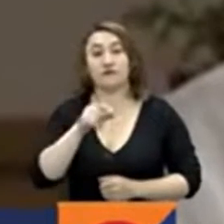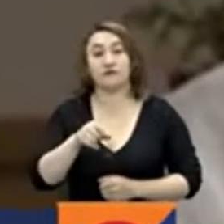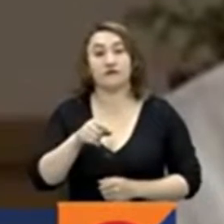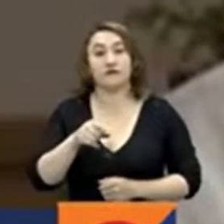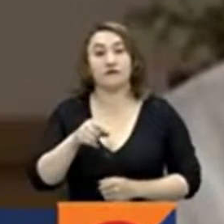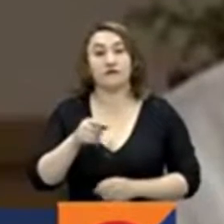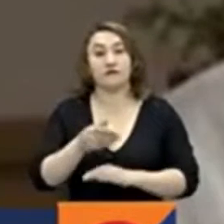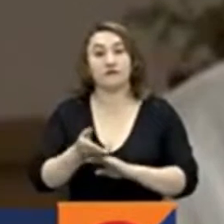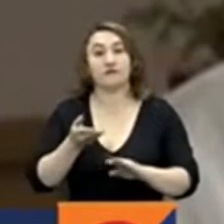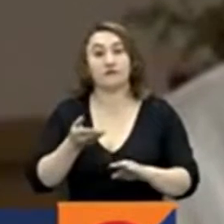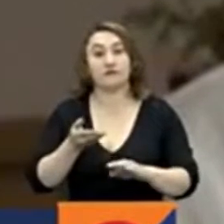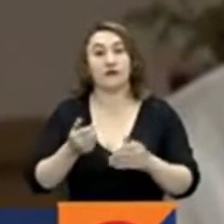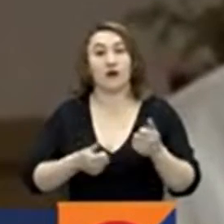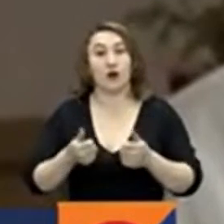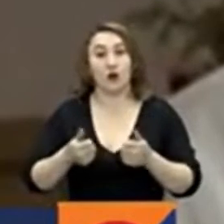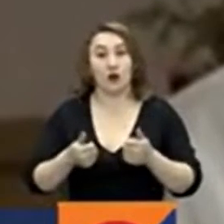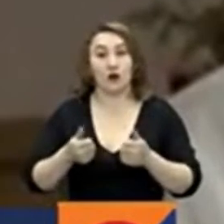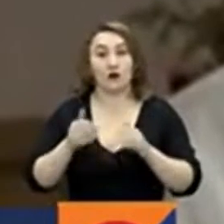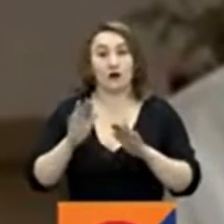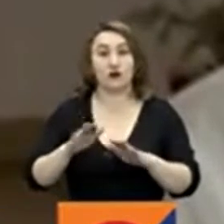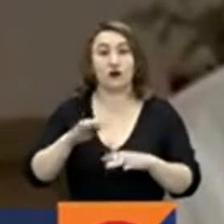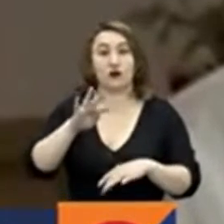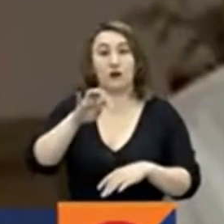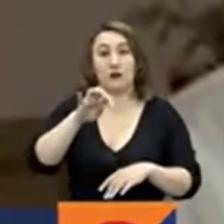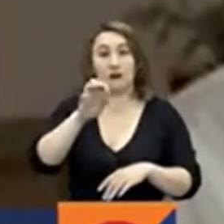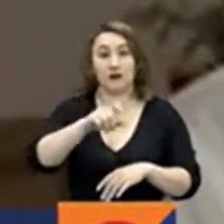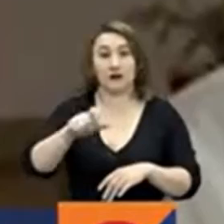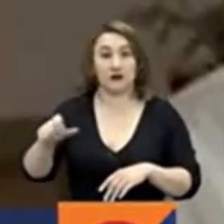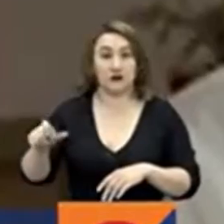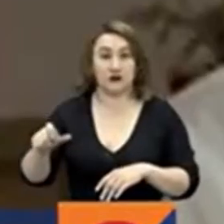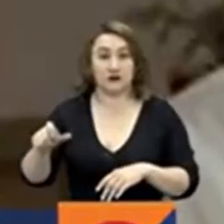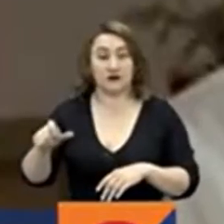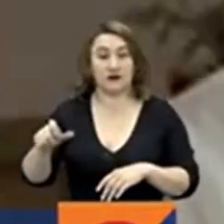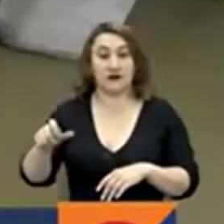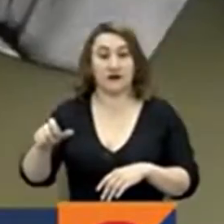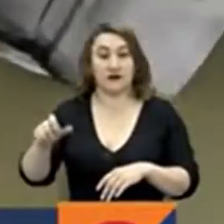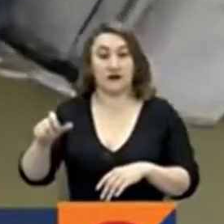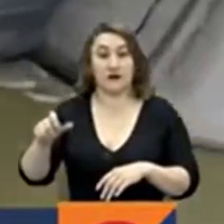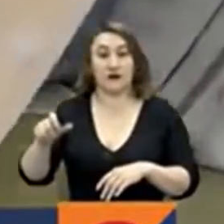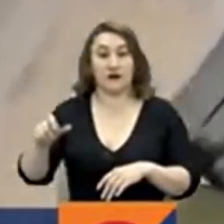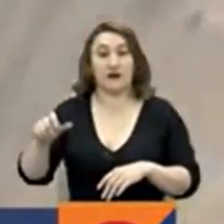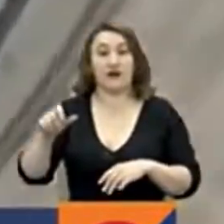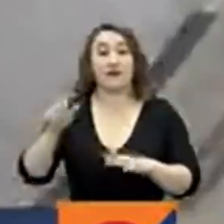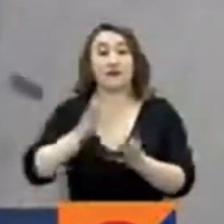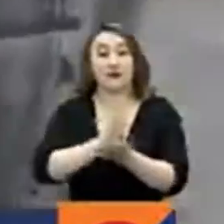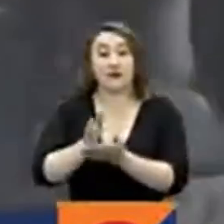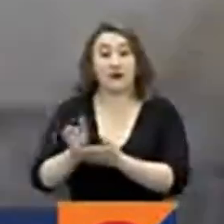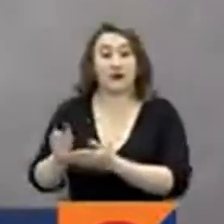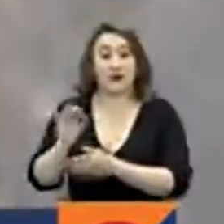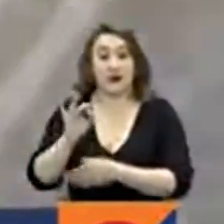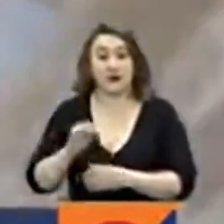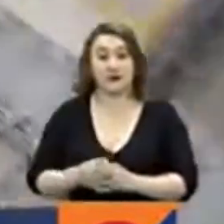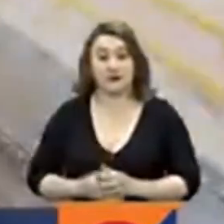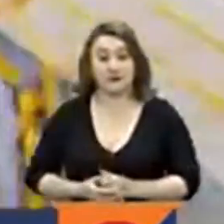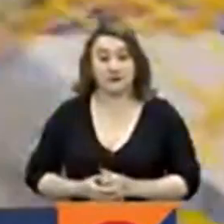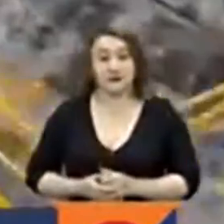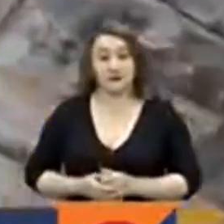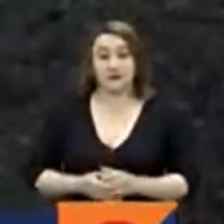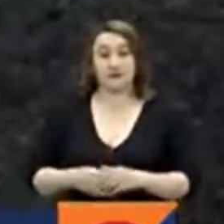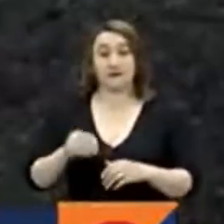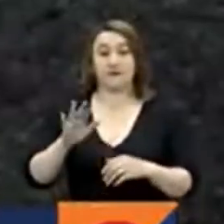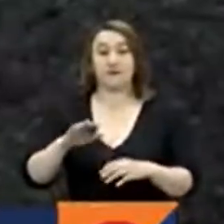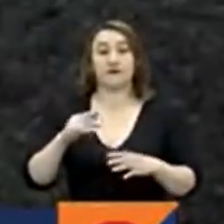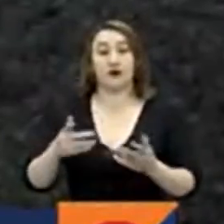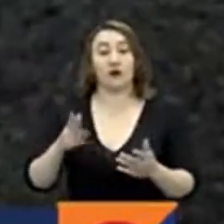solicitar imputación contra 9 personas en 3 diferentes frentes. Los involucrados deberán responder por varios delitos